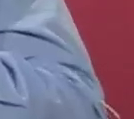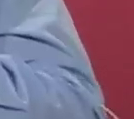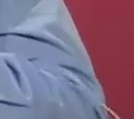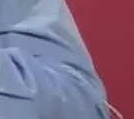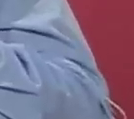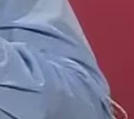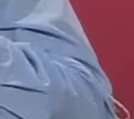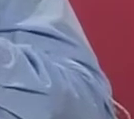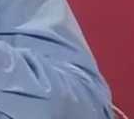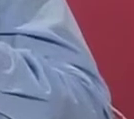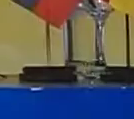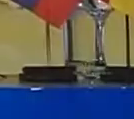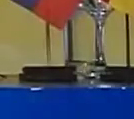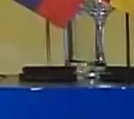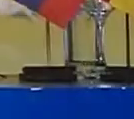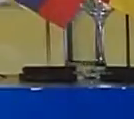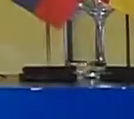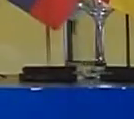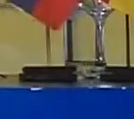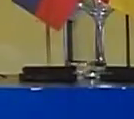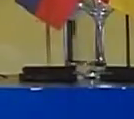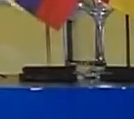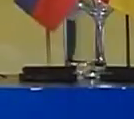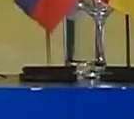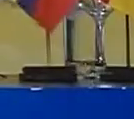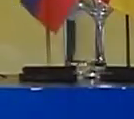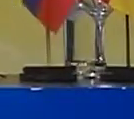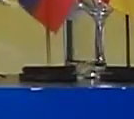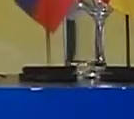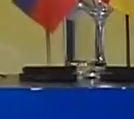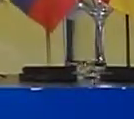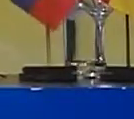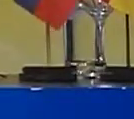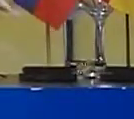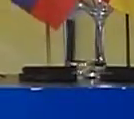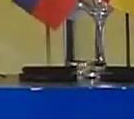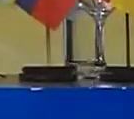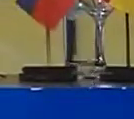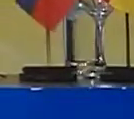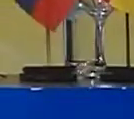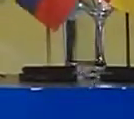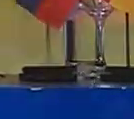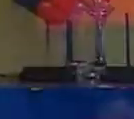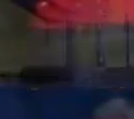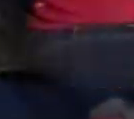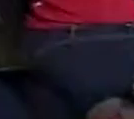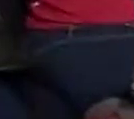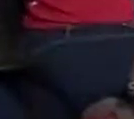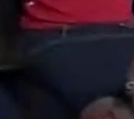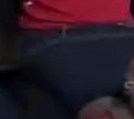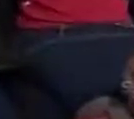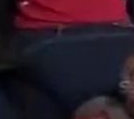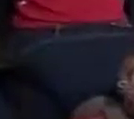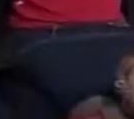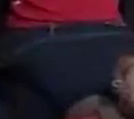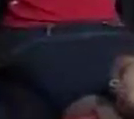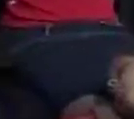Dios me les bendiga. Amén y amén. Yeah. Gloria a Dios. Gloria.